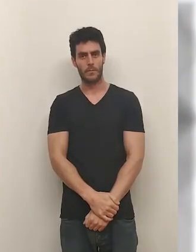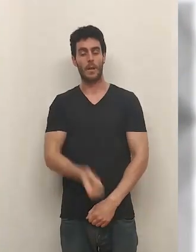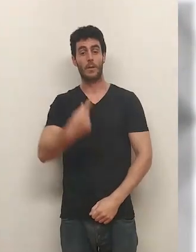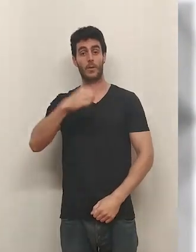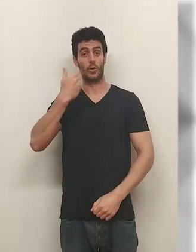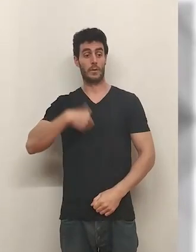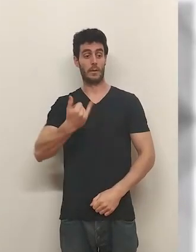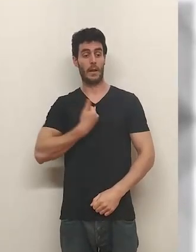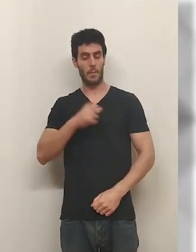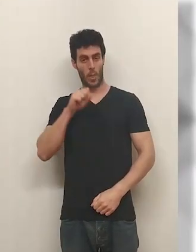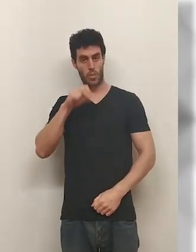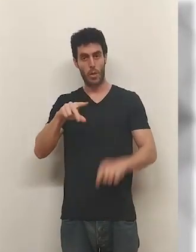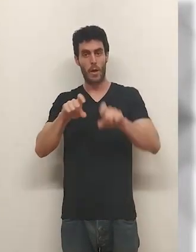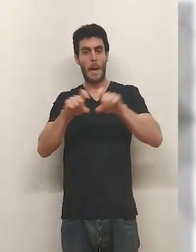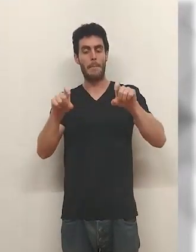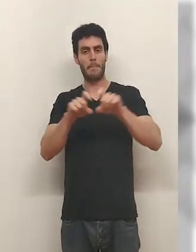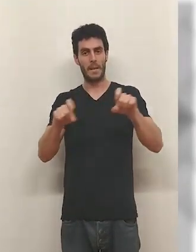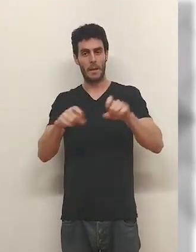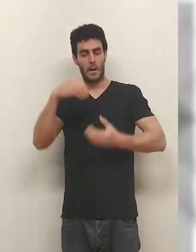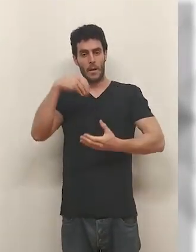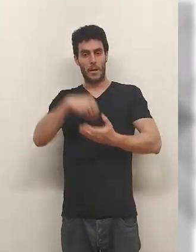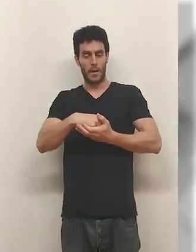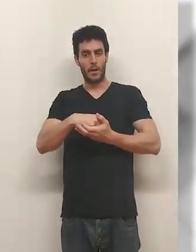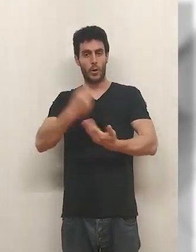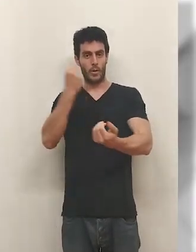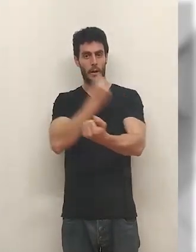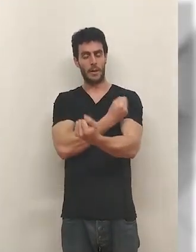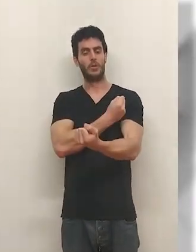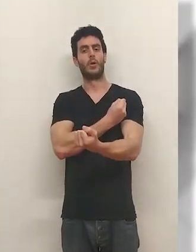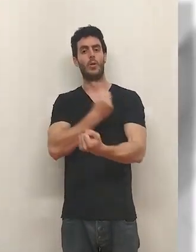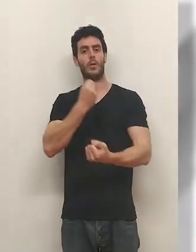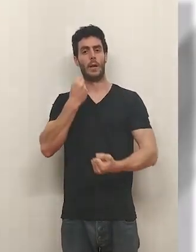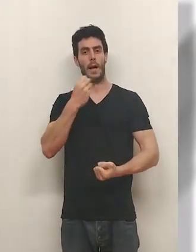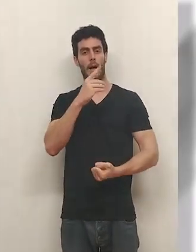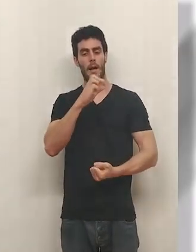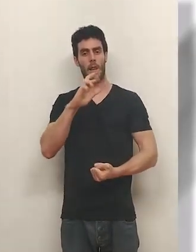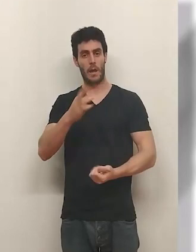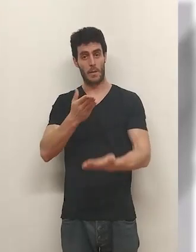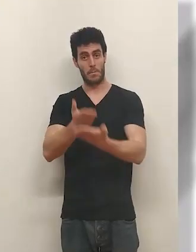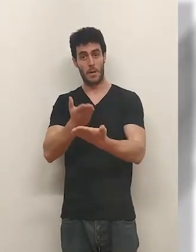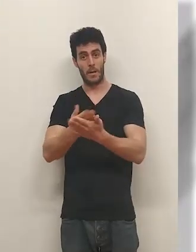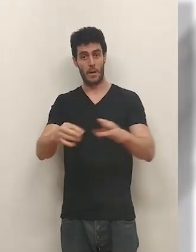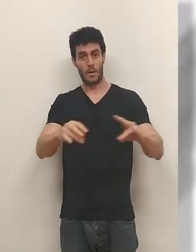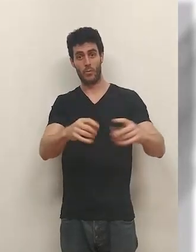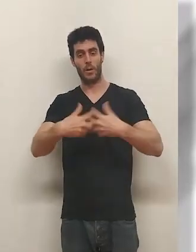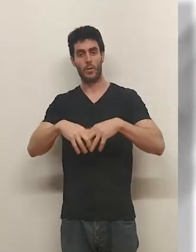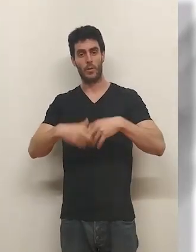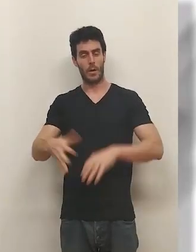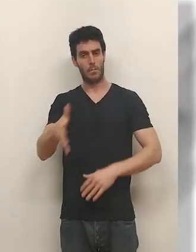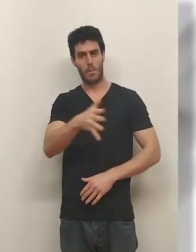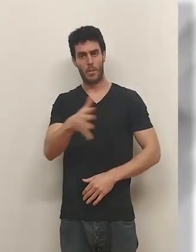Tenemos ya 12 empresas dentro del registro de ADER donde se solicita el suelo industrial.